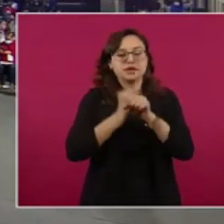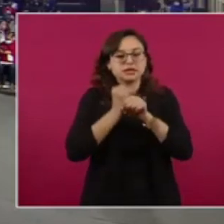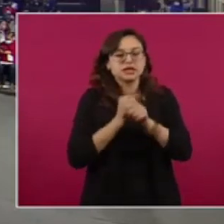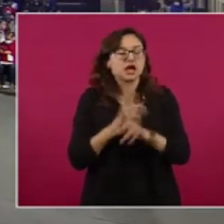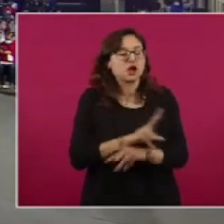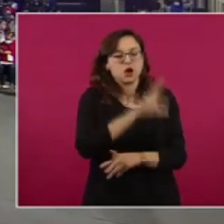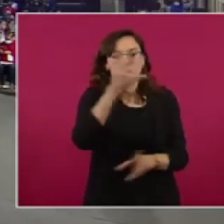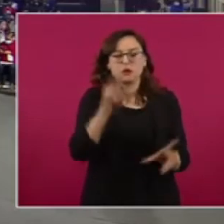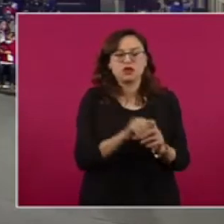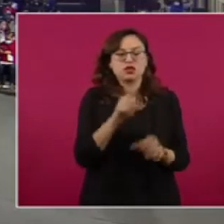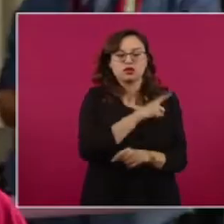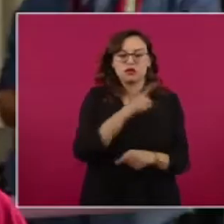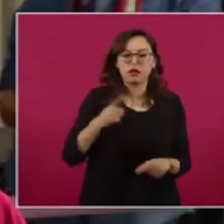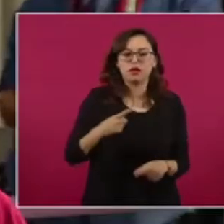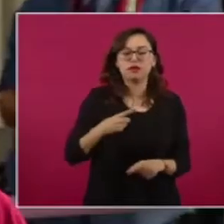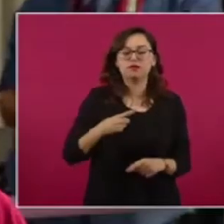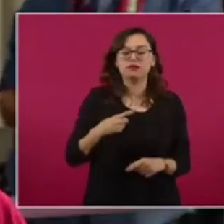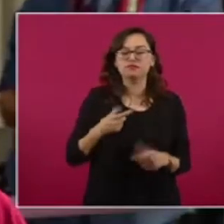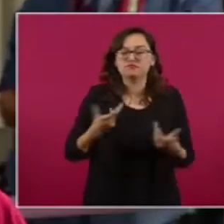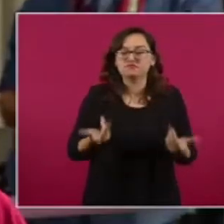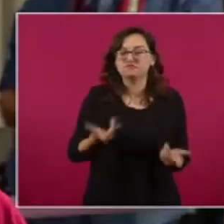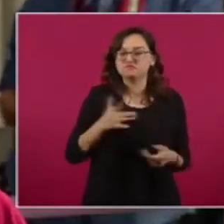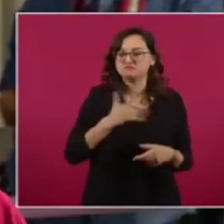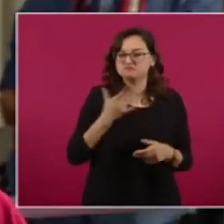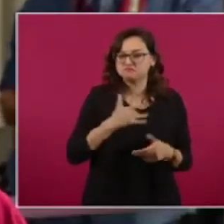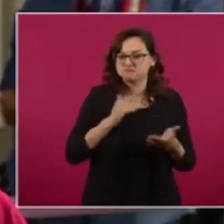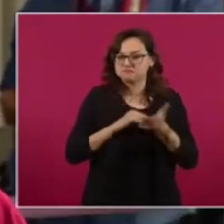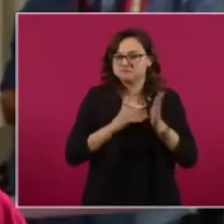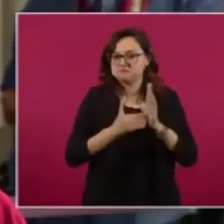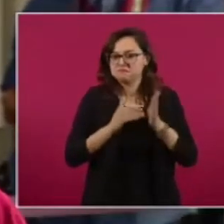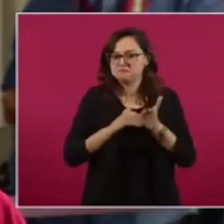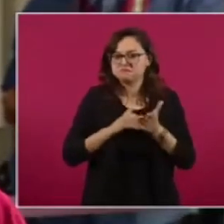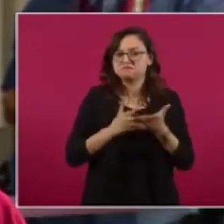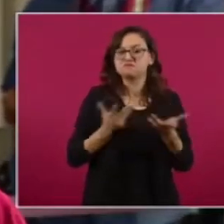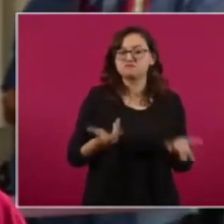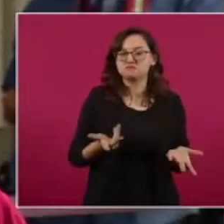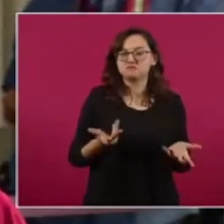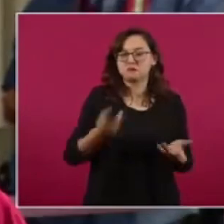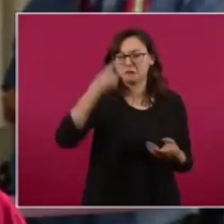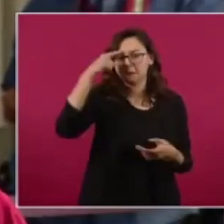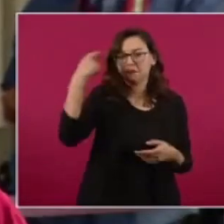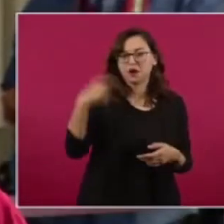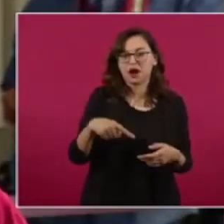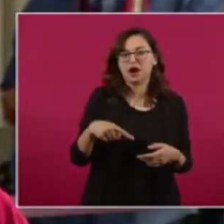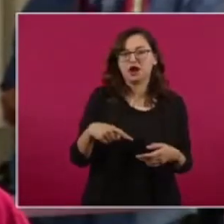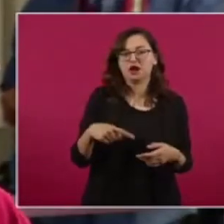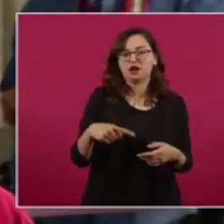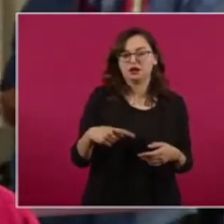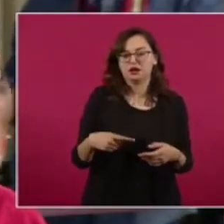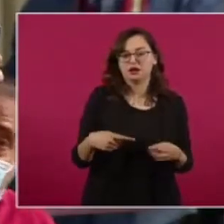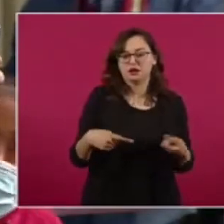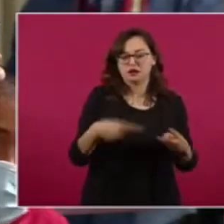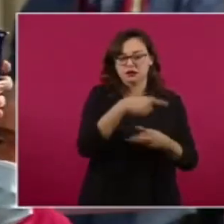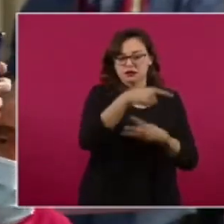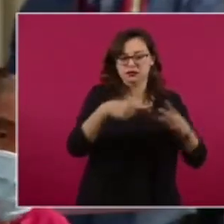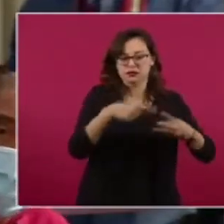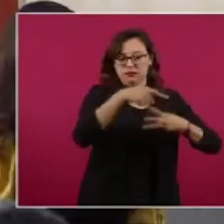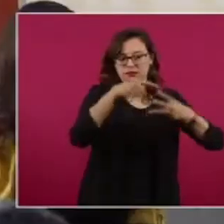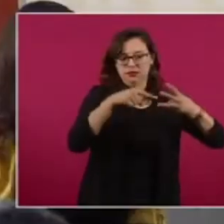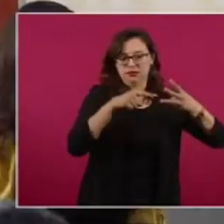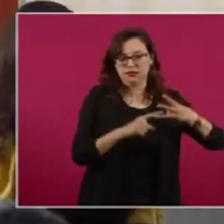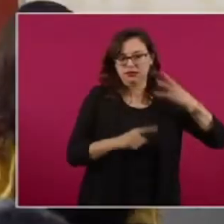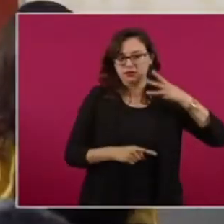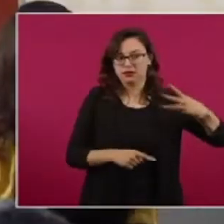que se está viviendo en las elecciones, lo ven como una estrategia para cerrarle la puerta a estos tres funcionarios que tienen